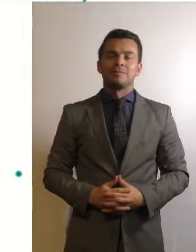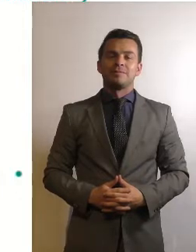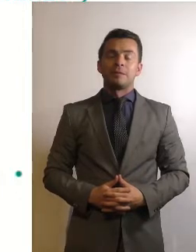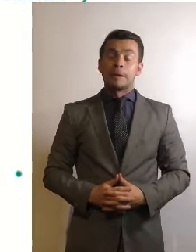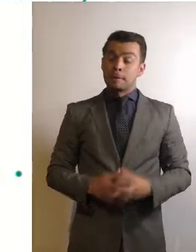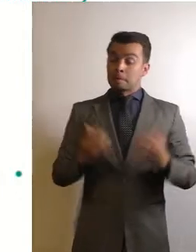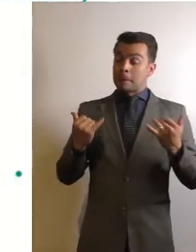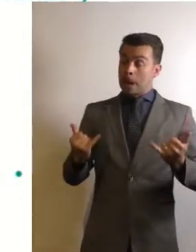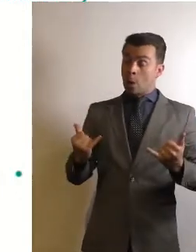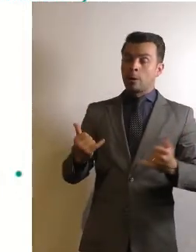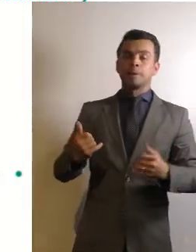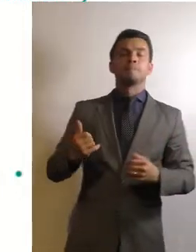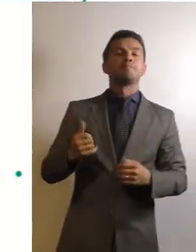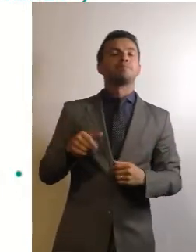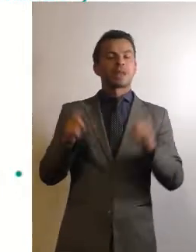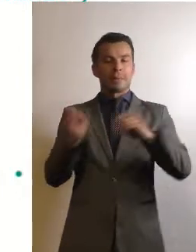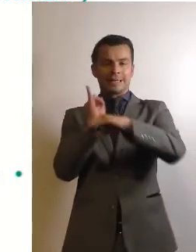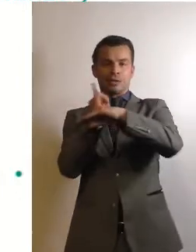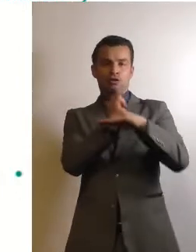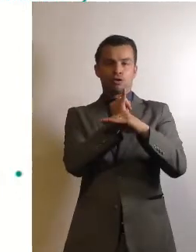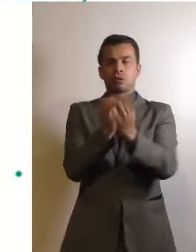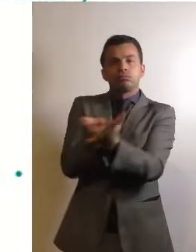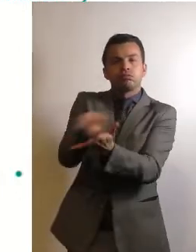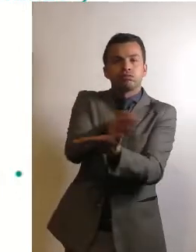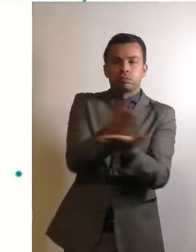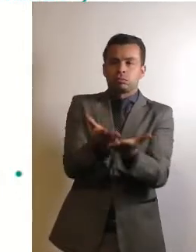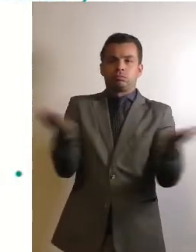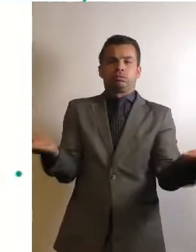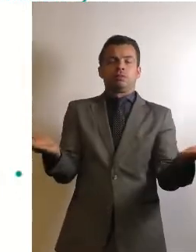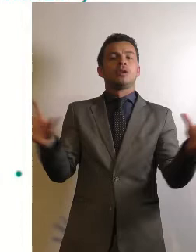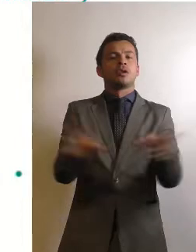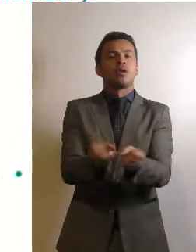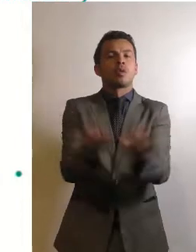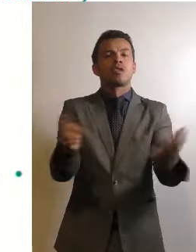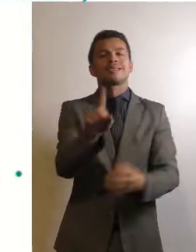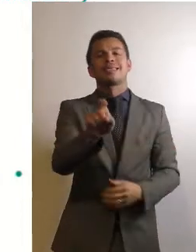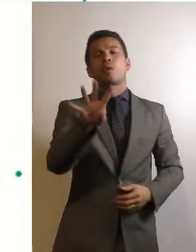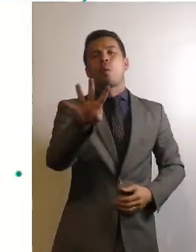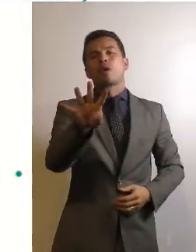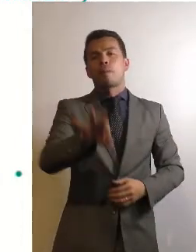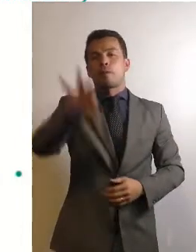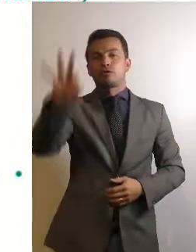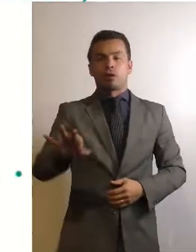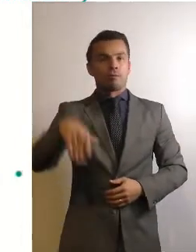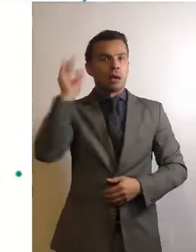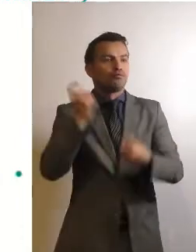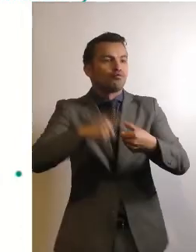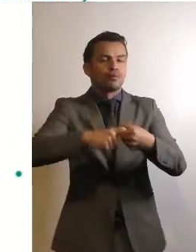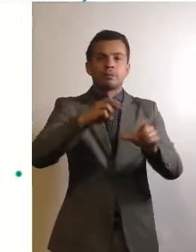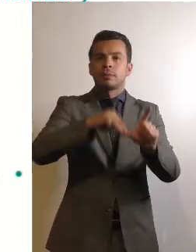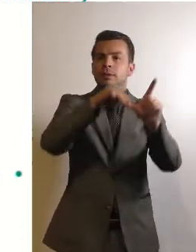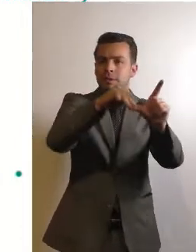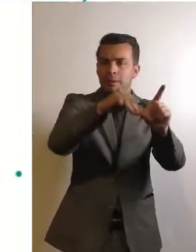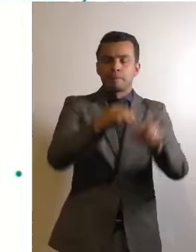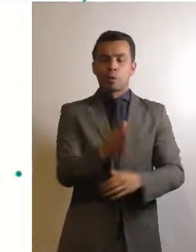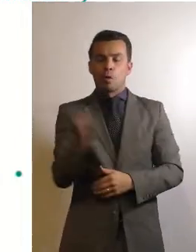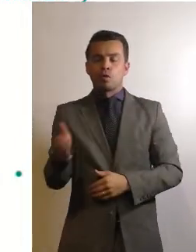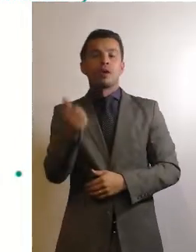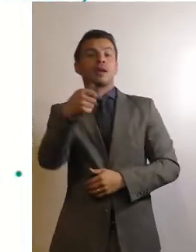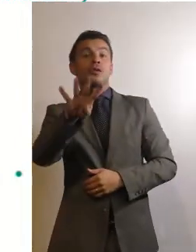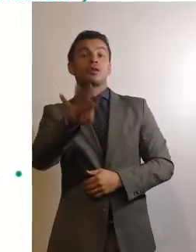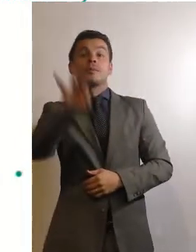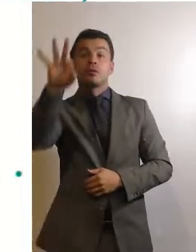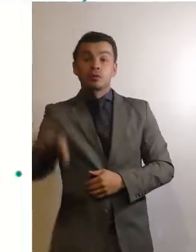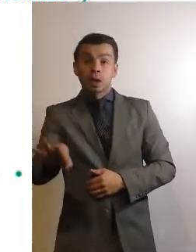en cuanto a nuestra oferta académica, un 64% de incremento de maestrías, un 14%